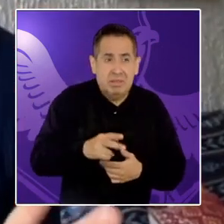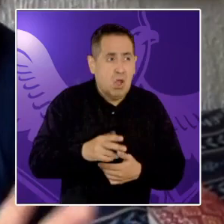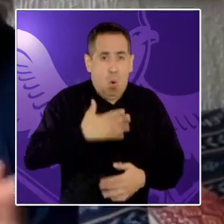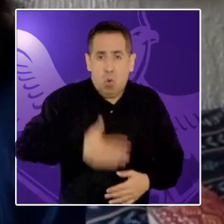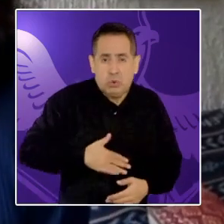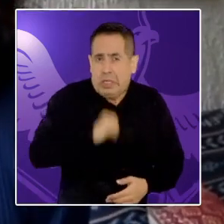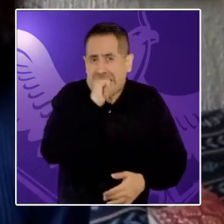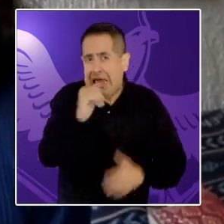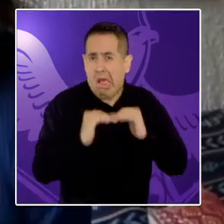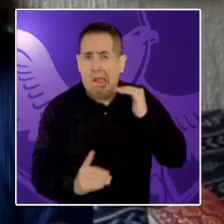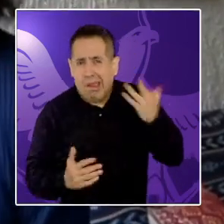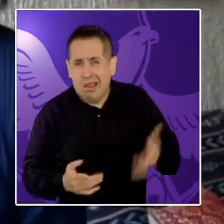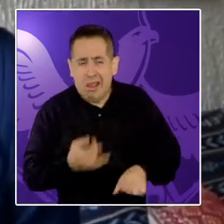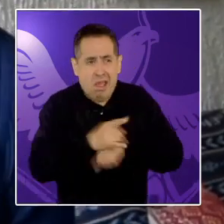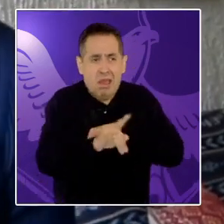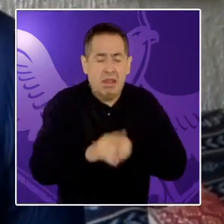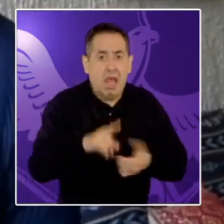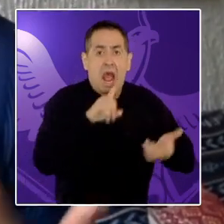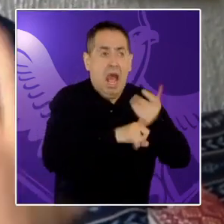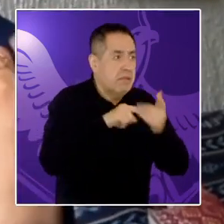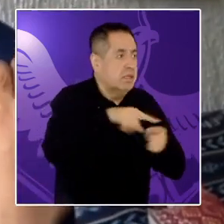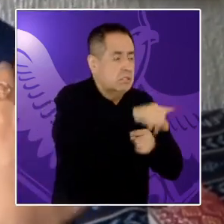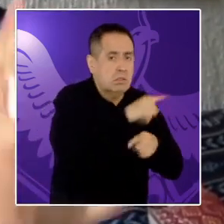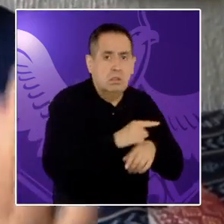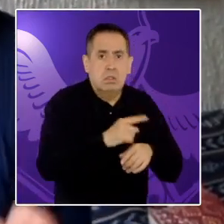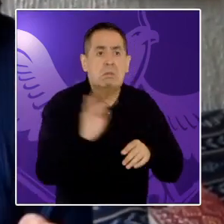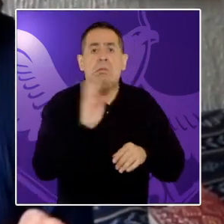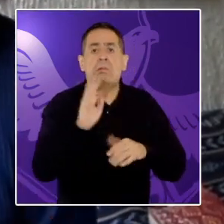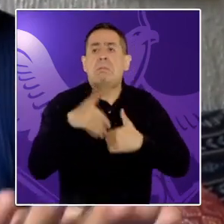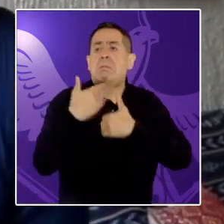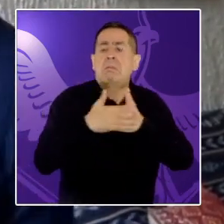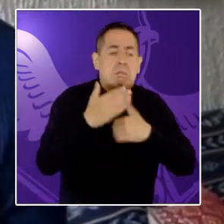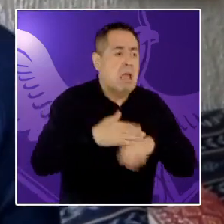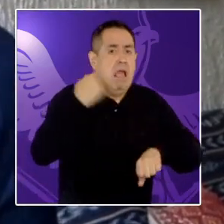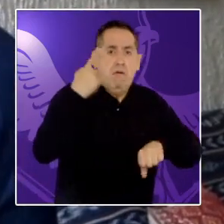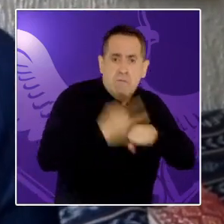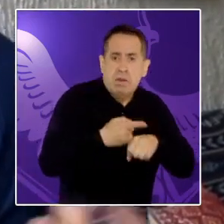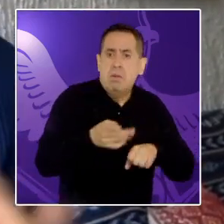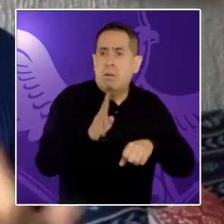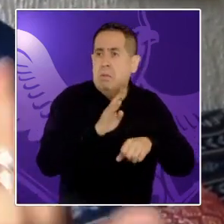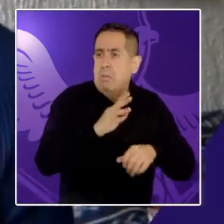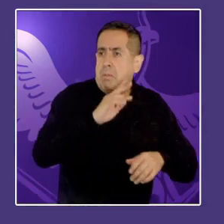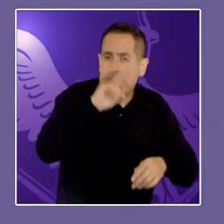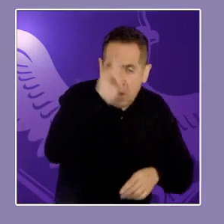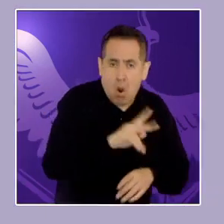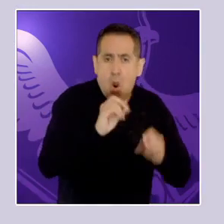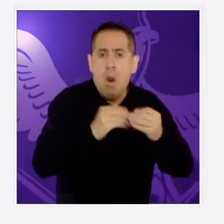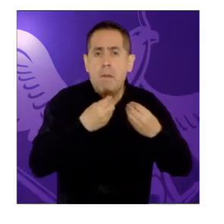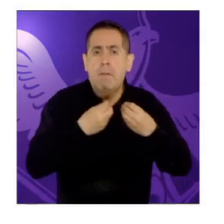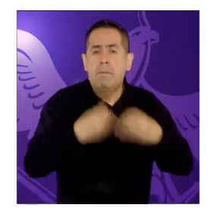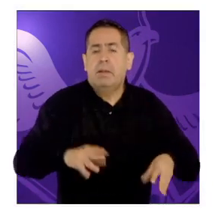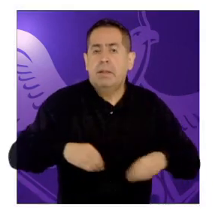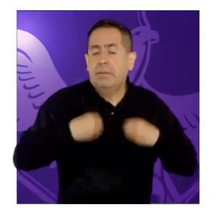realmente desproporcionada, sino que representa un riesgo real para su salud y, en el peor de los escenarios, para su vida.